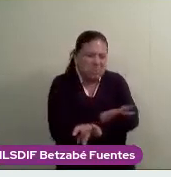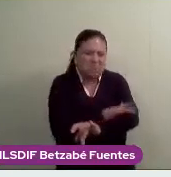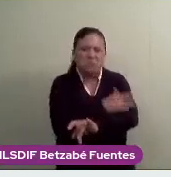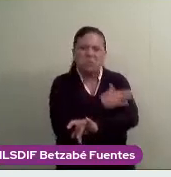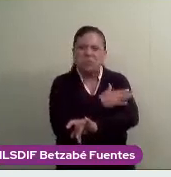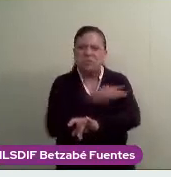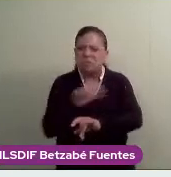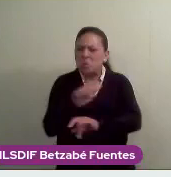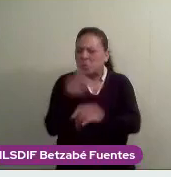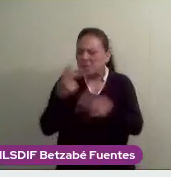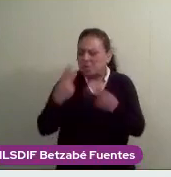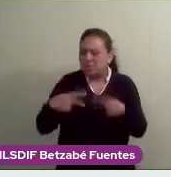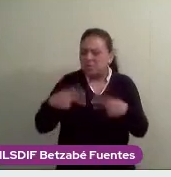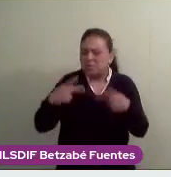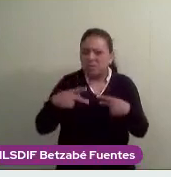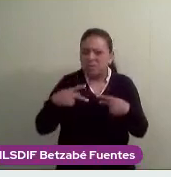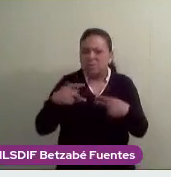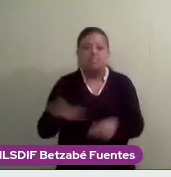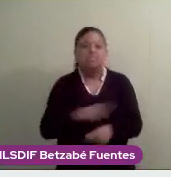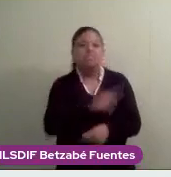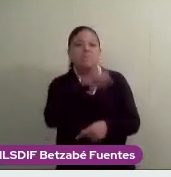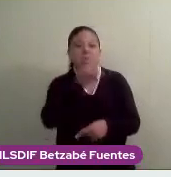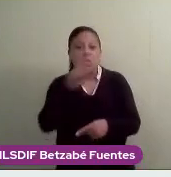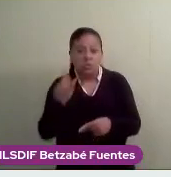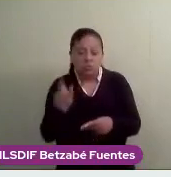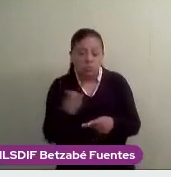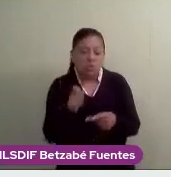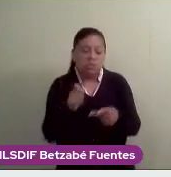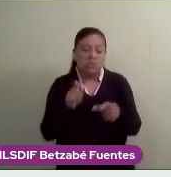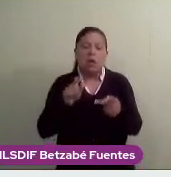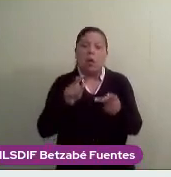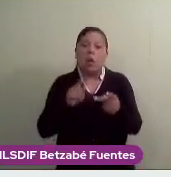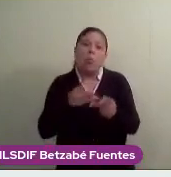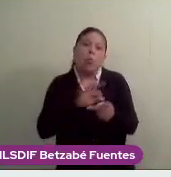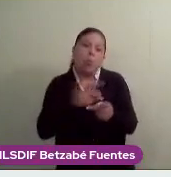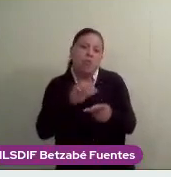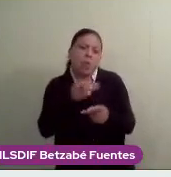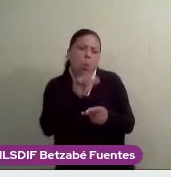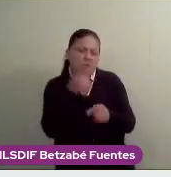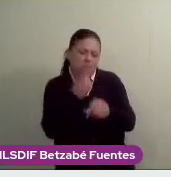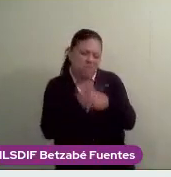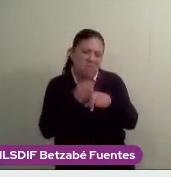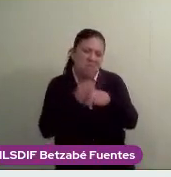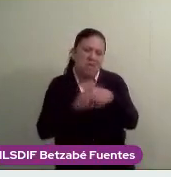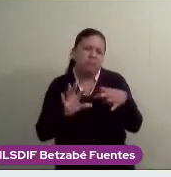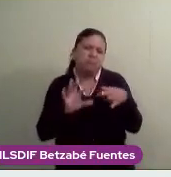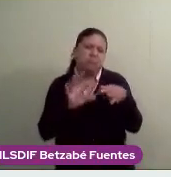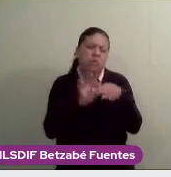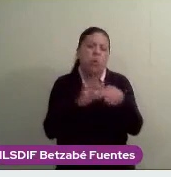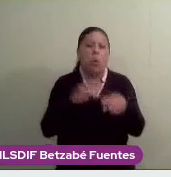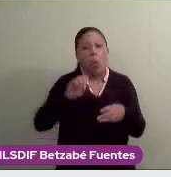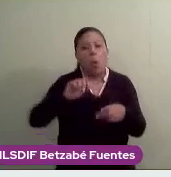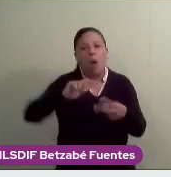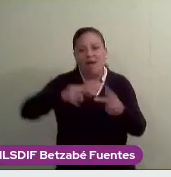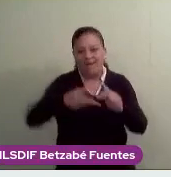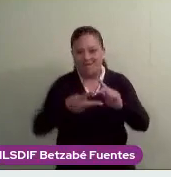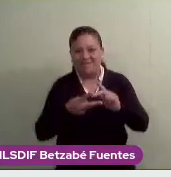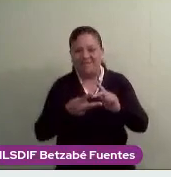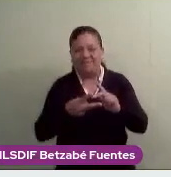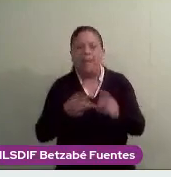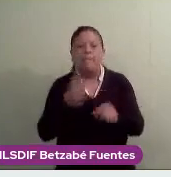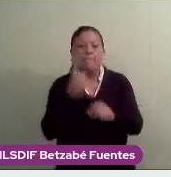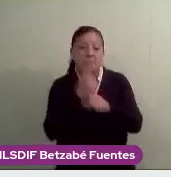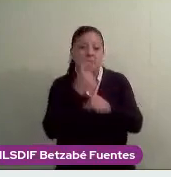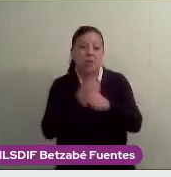con un trastorno depresivo y desarrolla lexitimia, ¿no? Una cosa bien interesante, las dos partes. Puede haber el